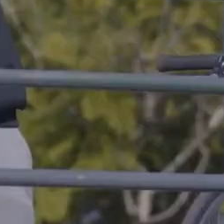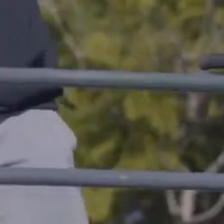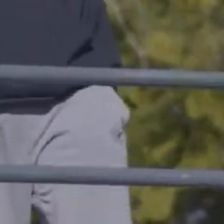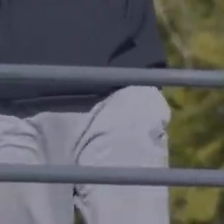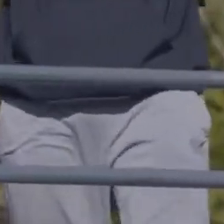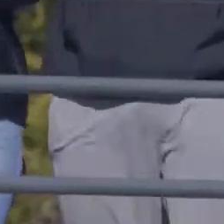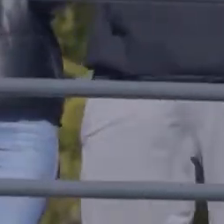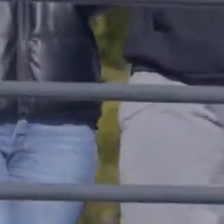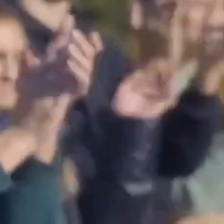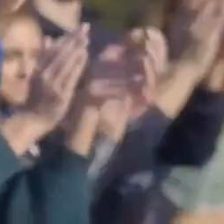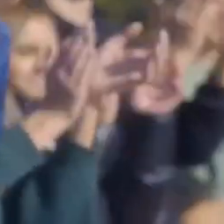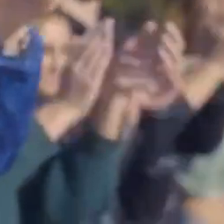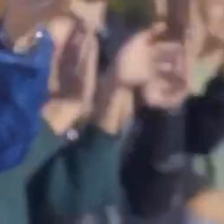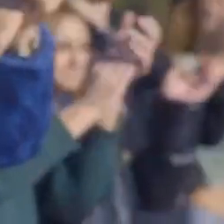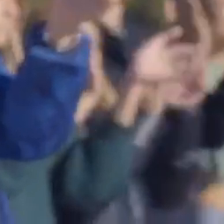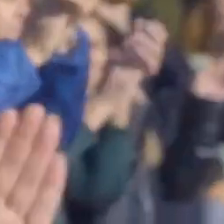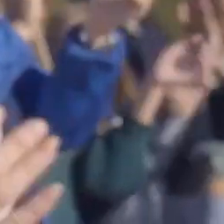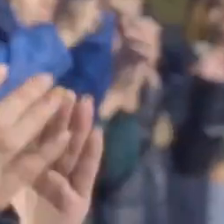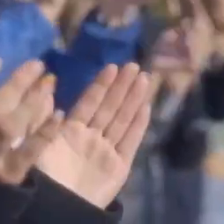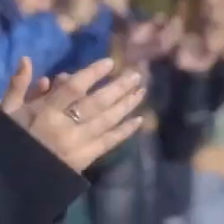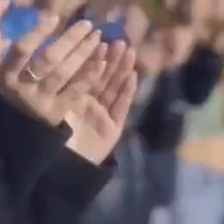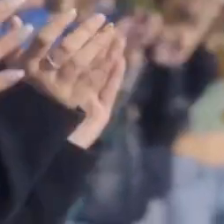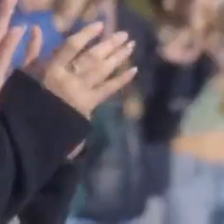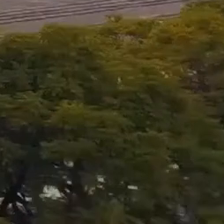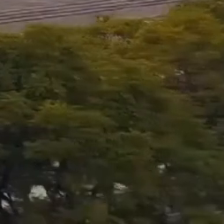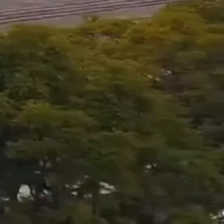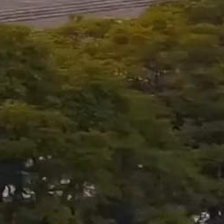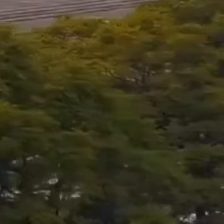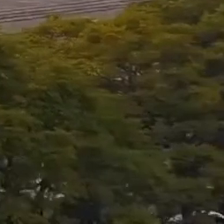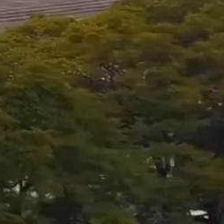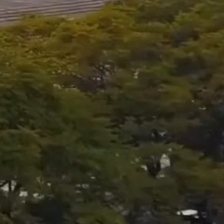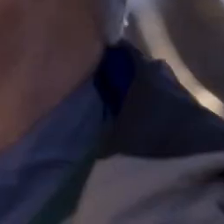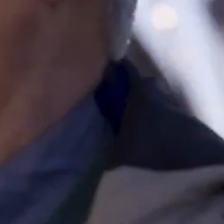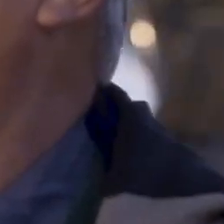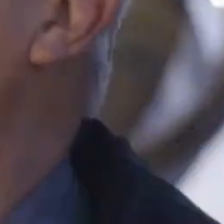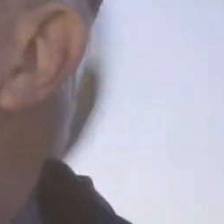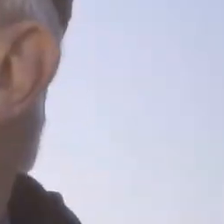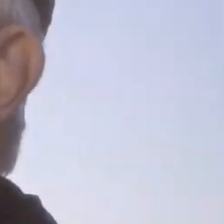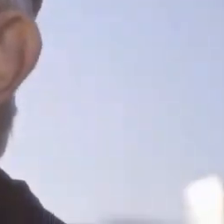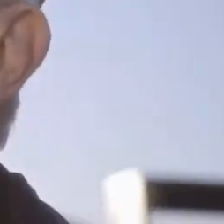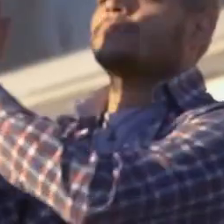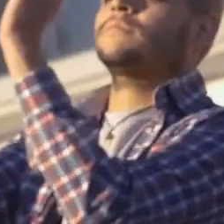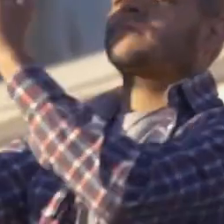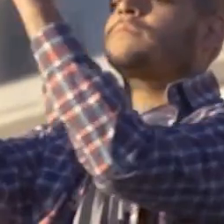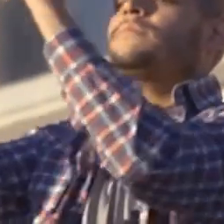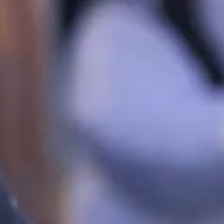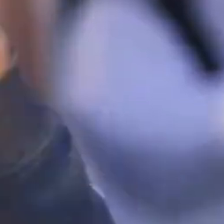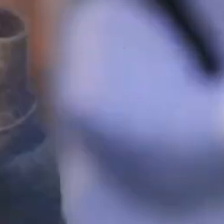Thank you.